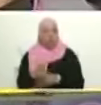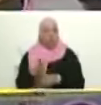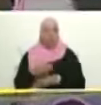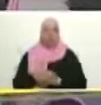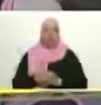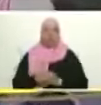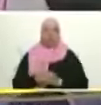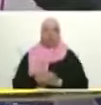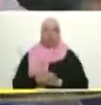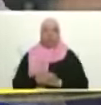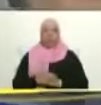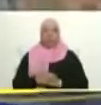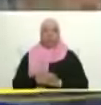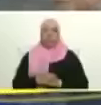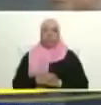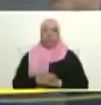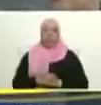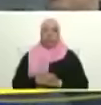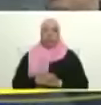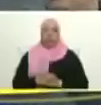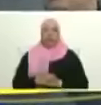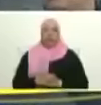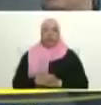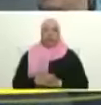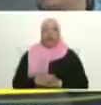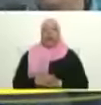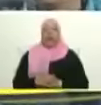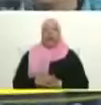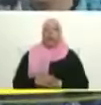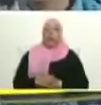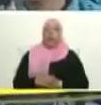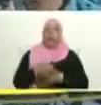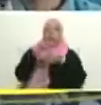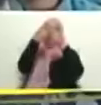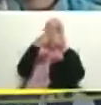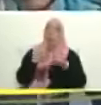Así que son cifras muy importantes.